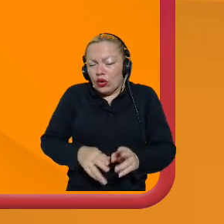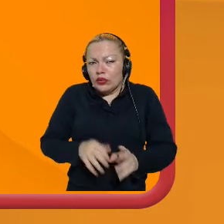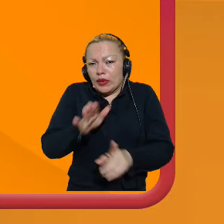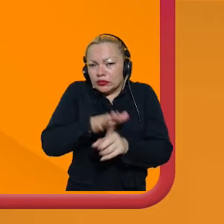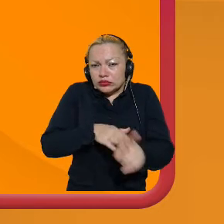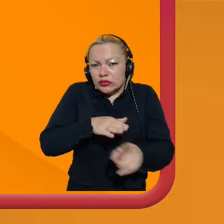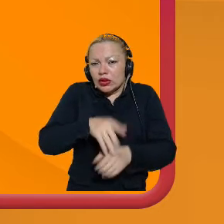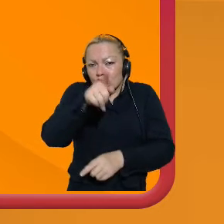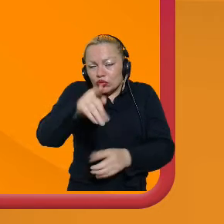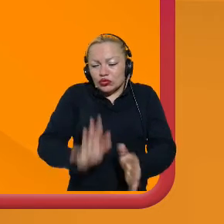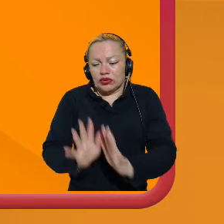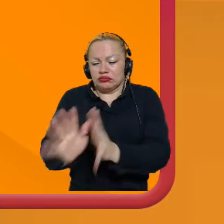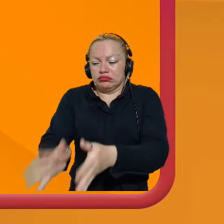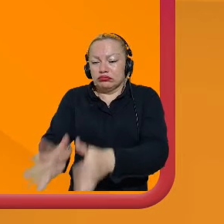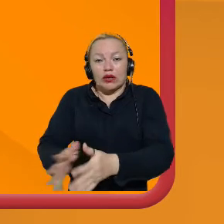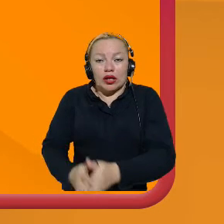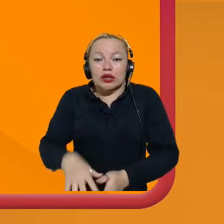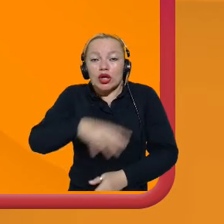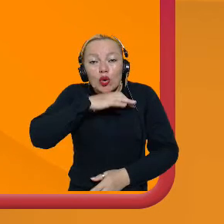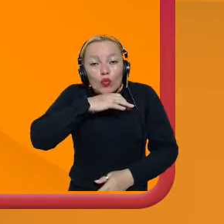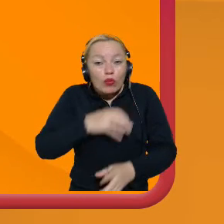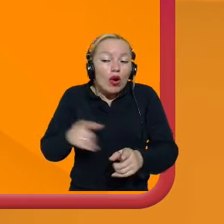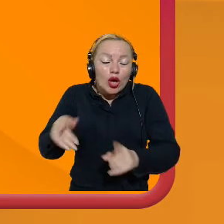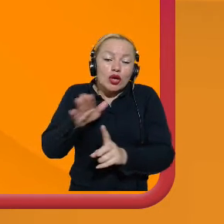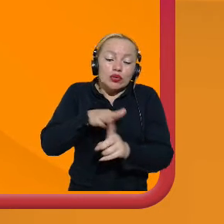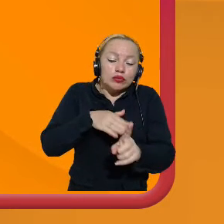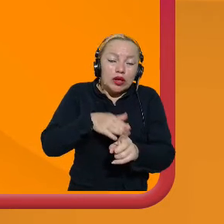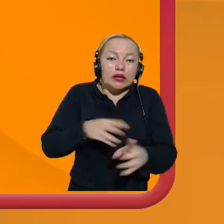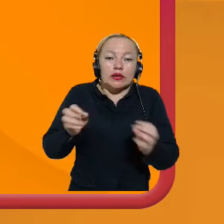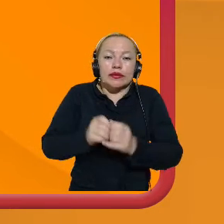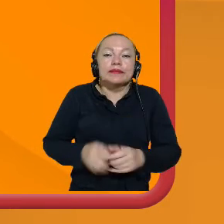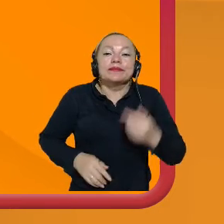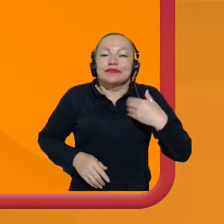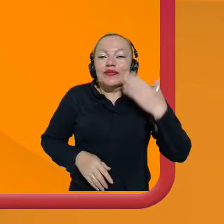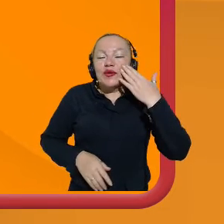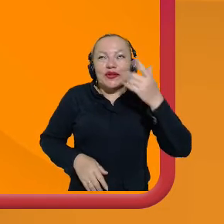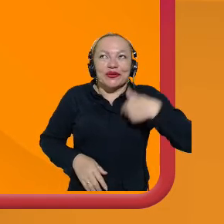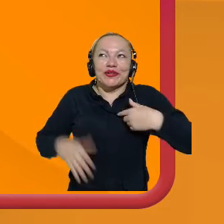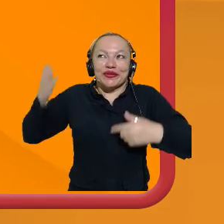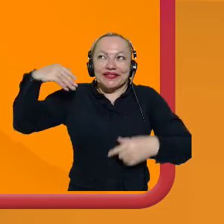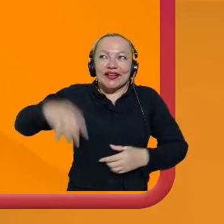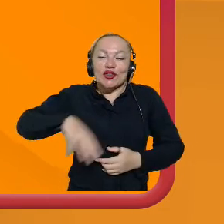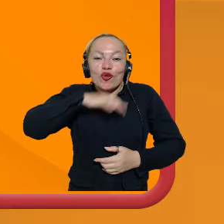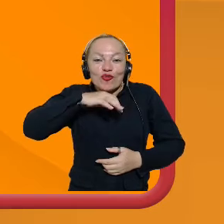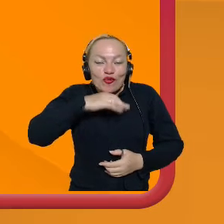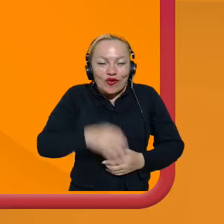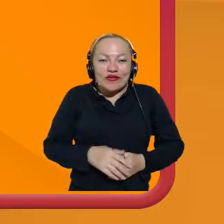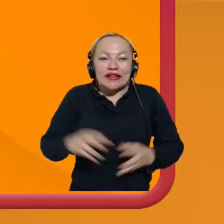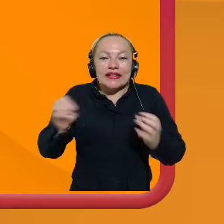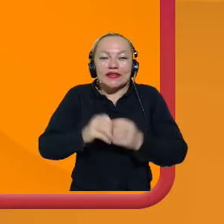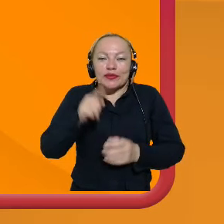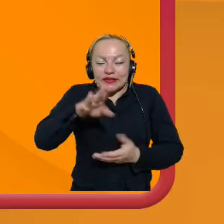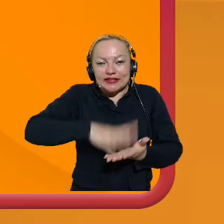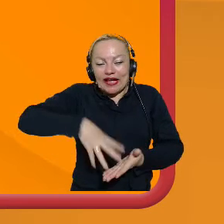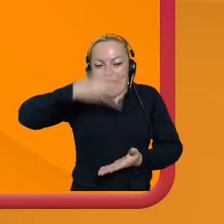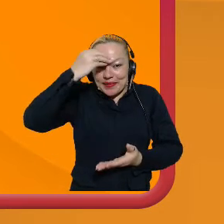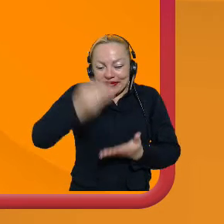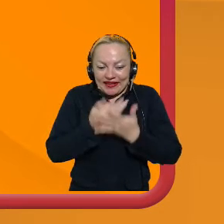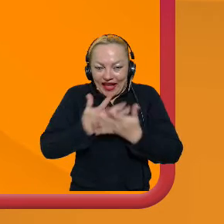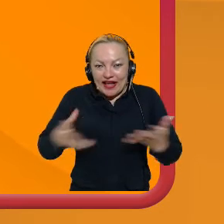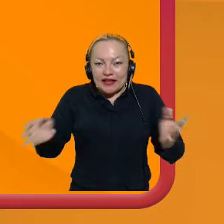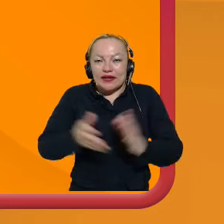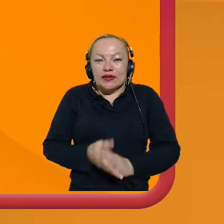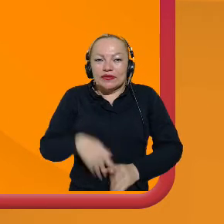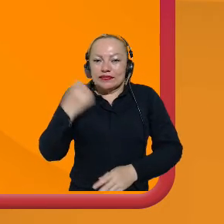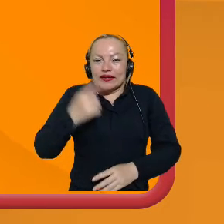o lo que tú le enseñes al perrito, ¿cierto? Uh-huh. Yo cuando tenía perro en la casa, yo intenté que el perrito aprendiera ciertas cosas. Solo